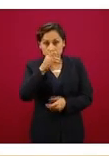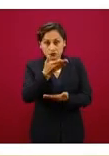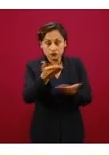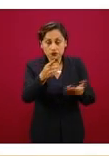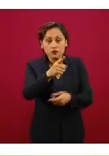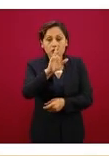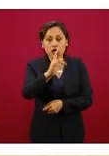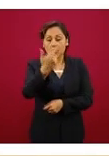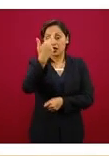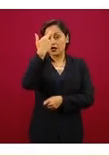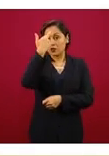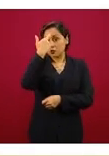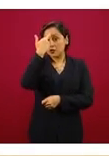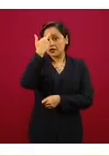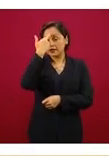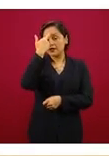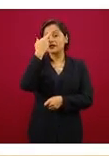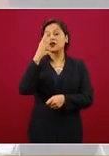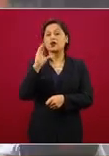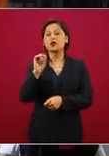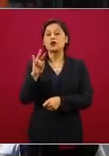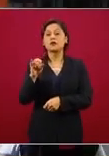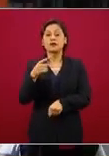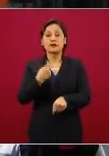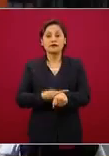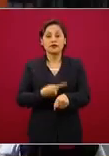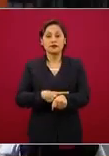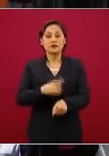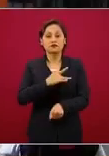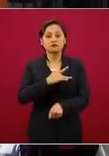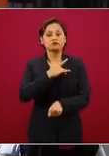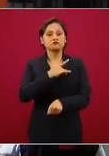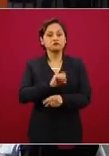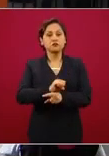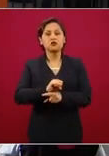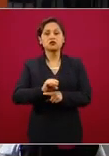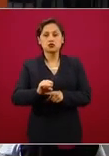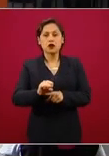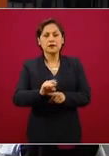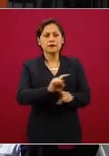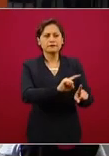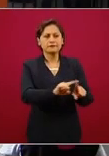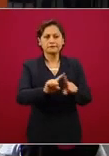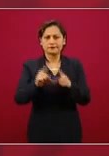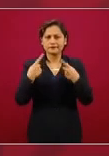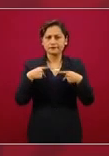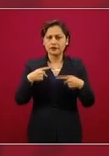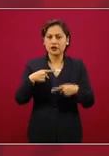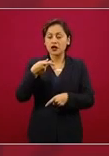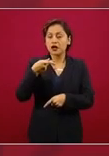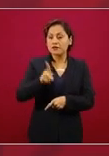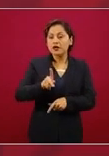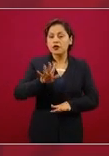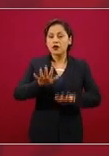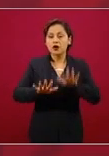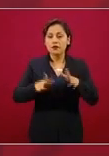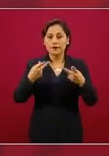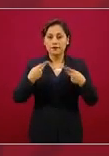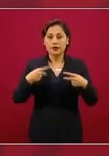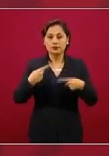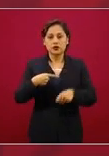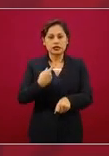que puede tener síntomas leves, fiebre, tos, dolor de garganta, en la mayoría de las personas, pero en personas con